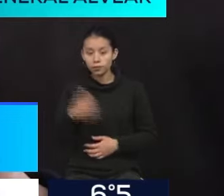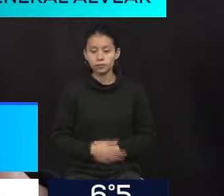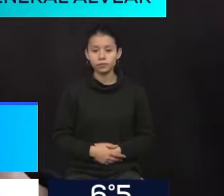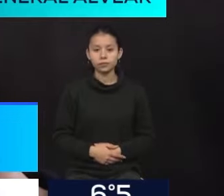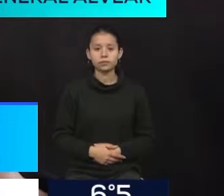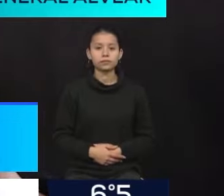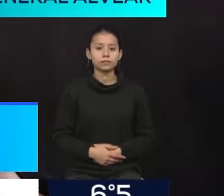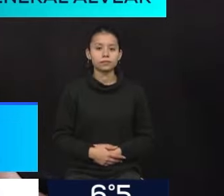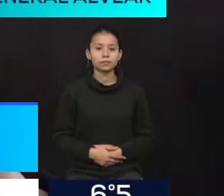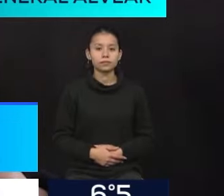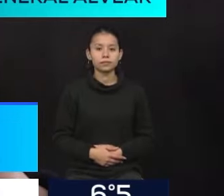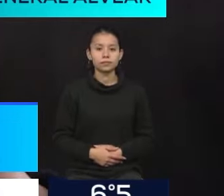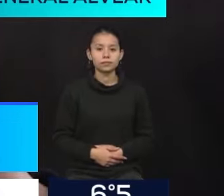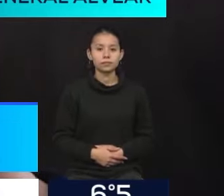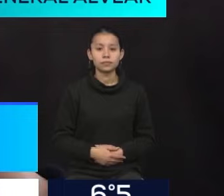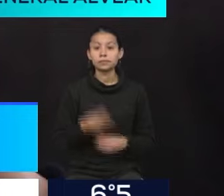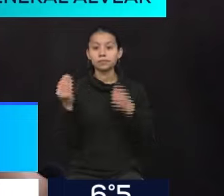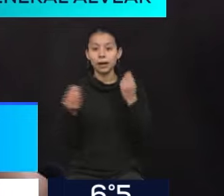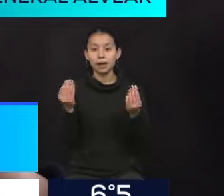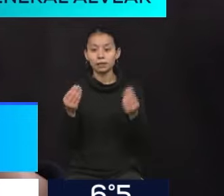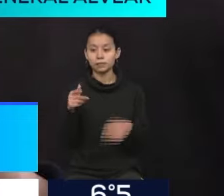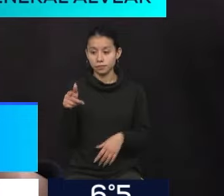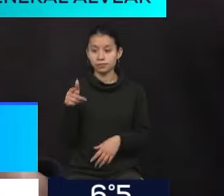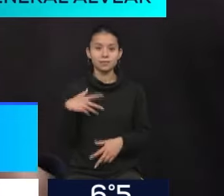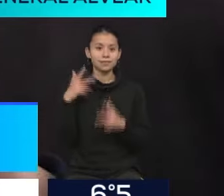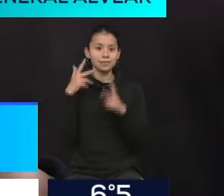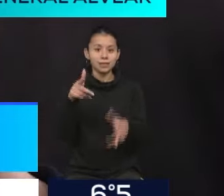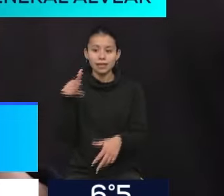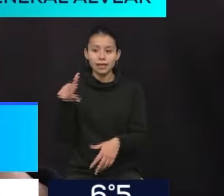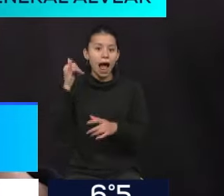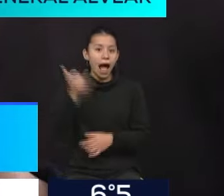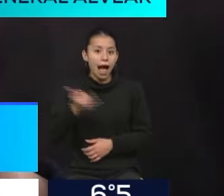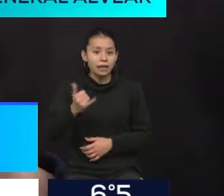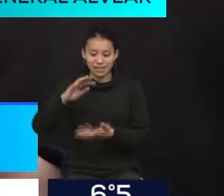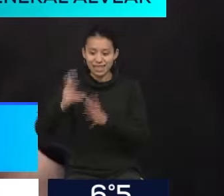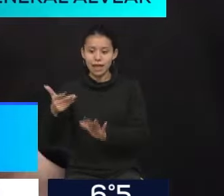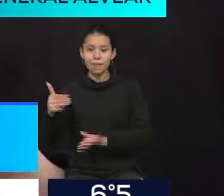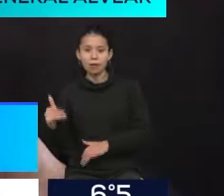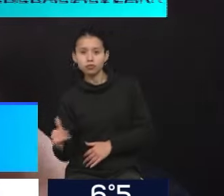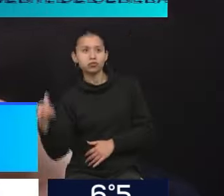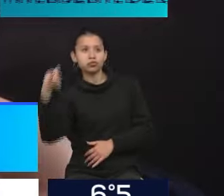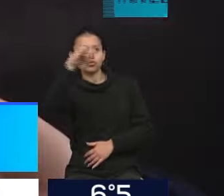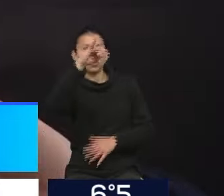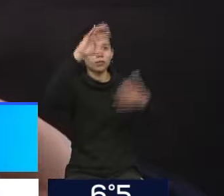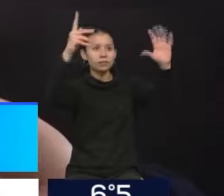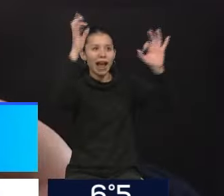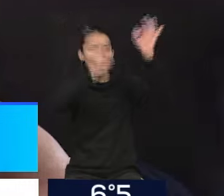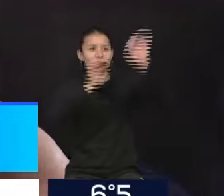uso, para solventar o sostener el sistema y trabajar